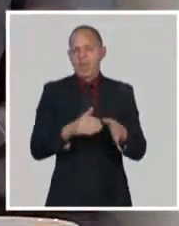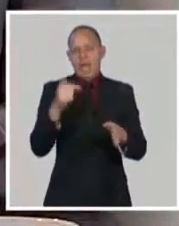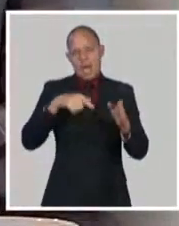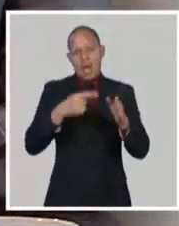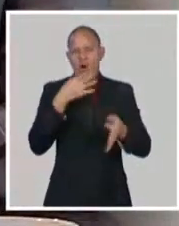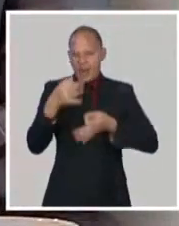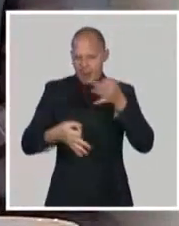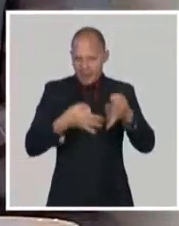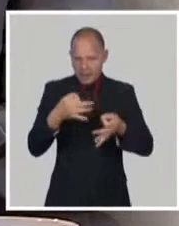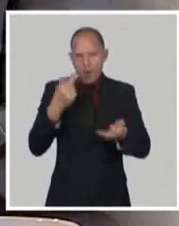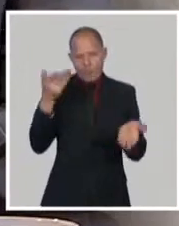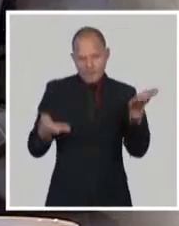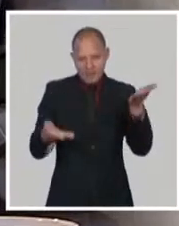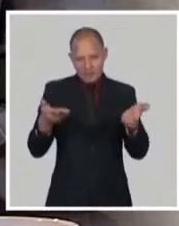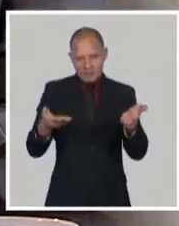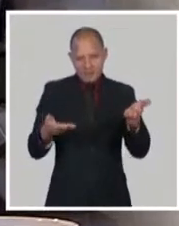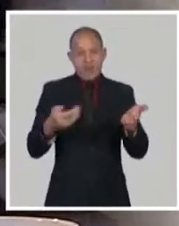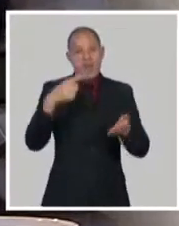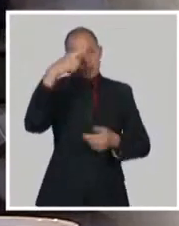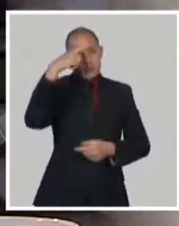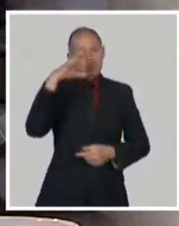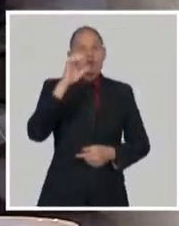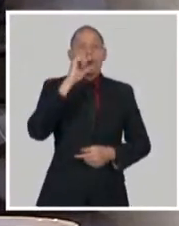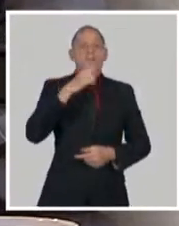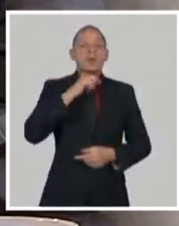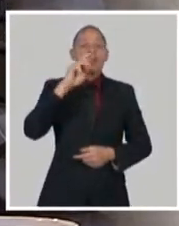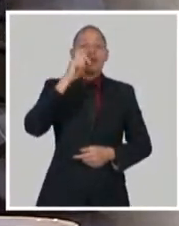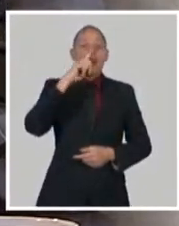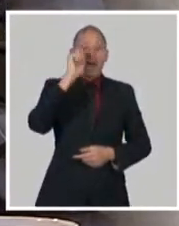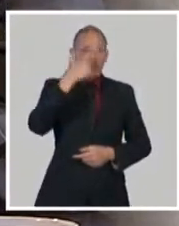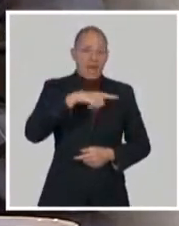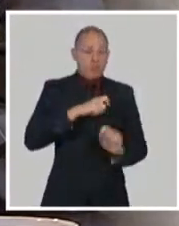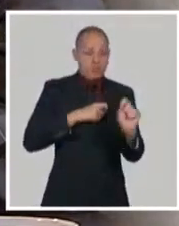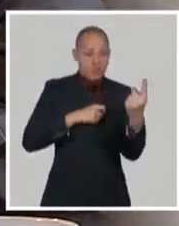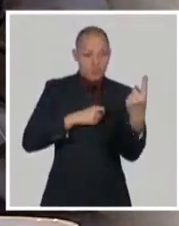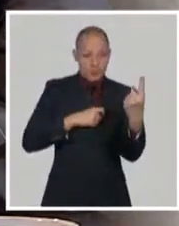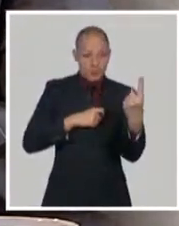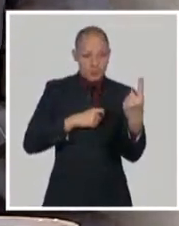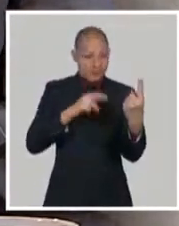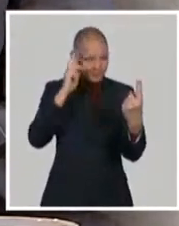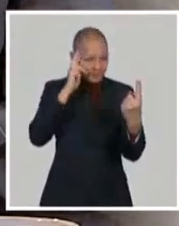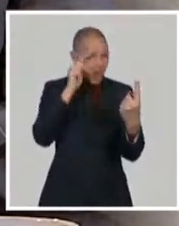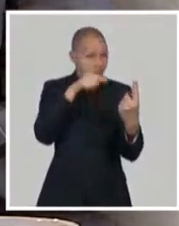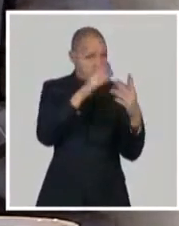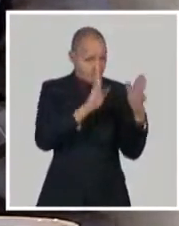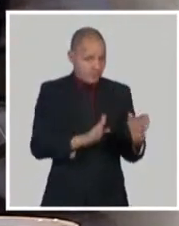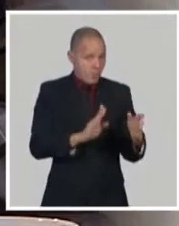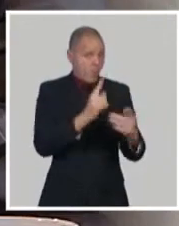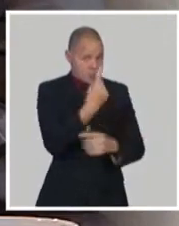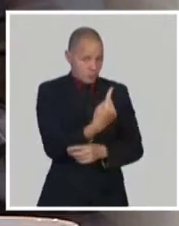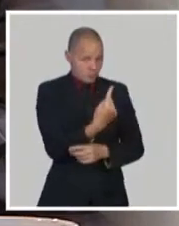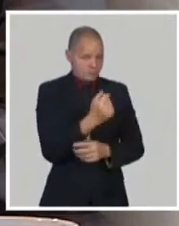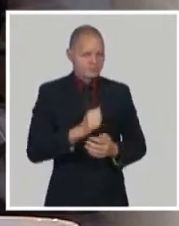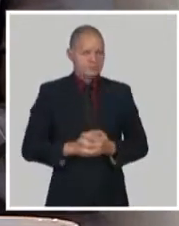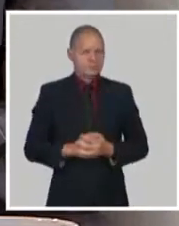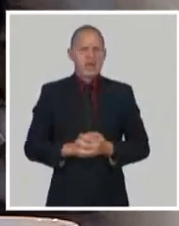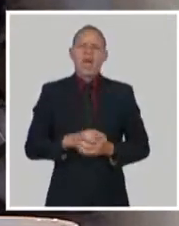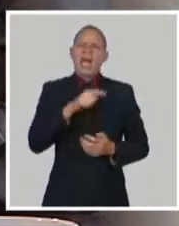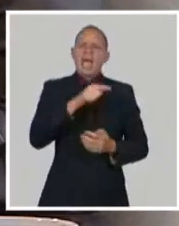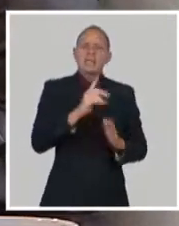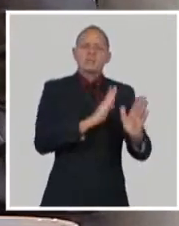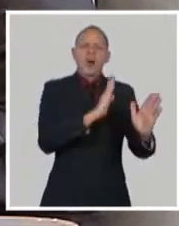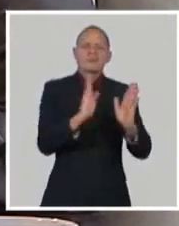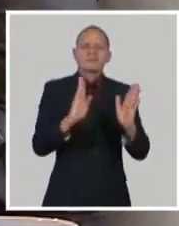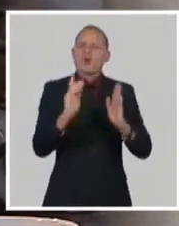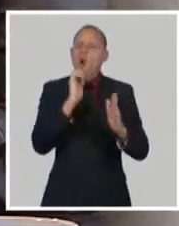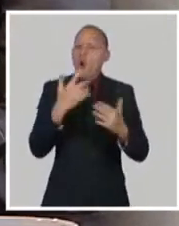a ese reto que tenemos de tratar de llegar a inducir una respuesta inmune a ese nivel. Como el reto